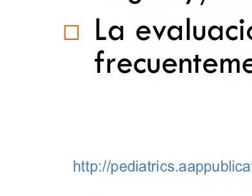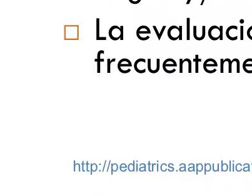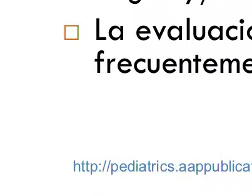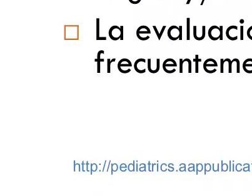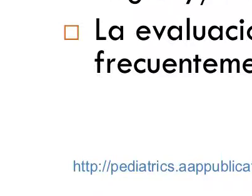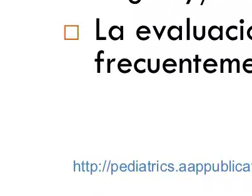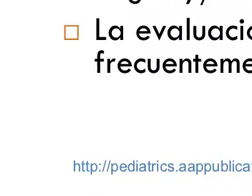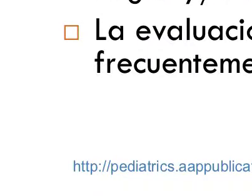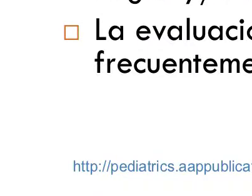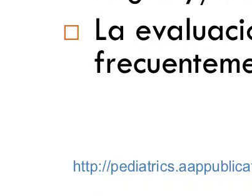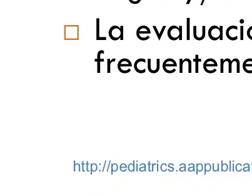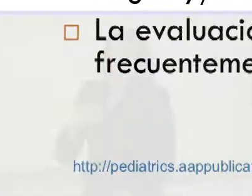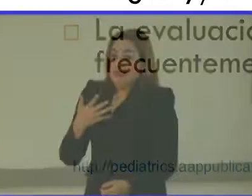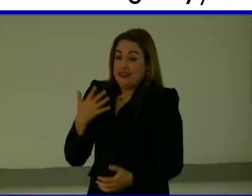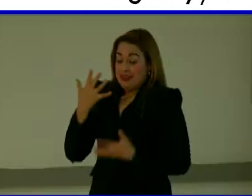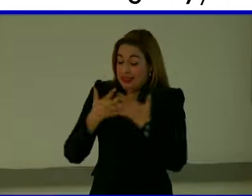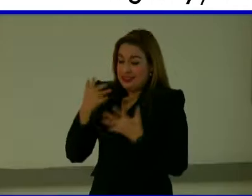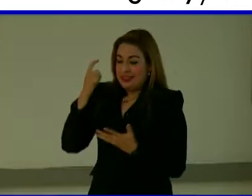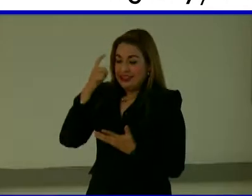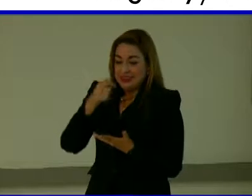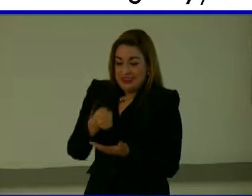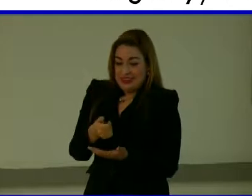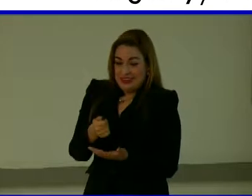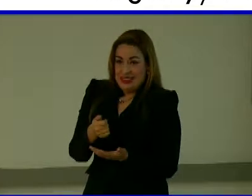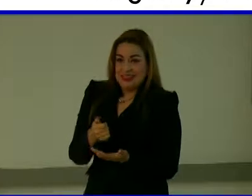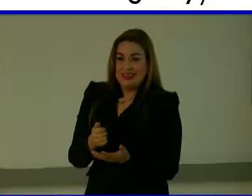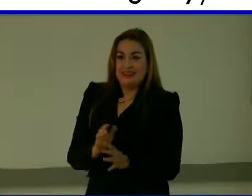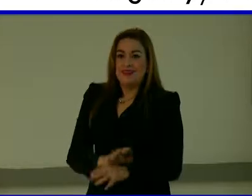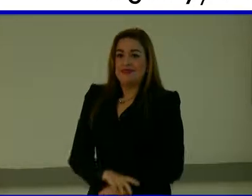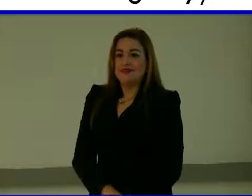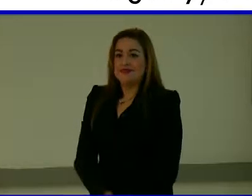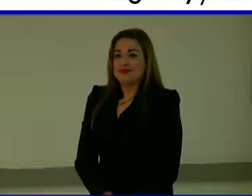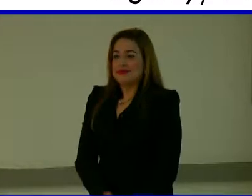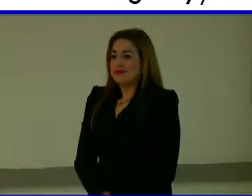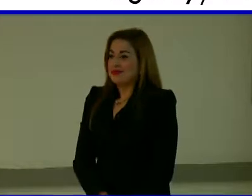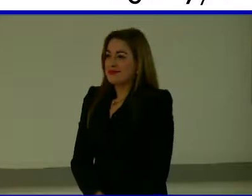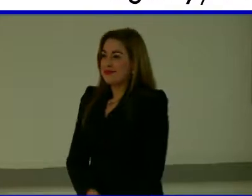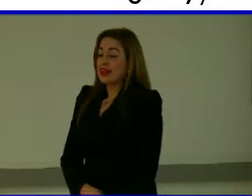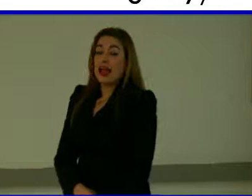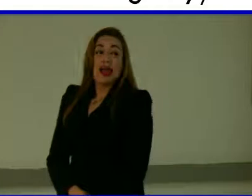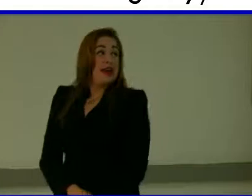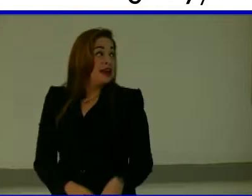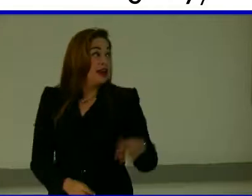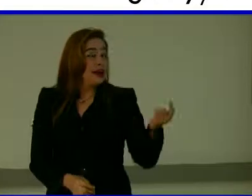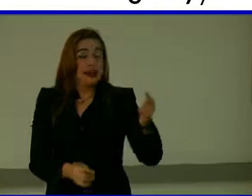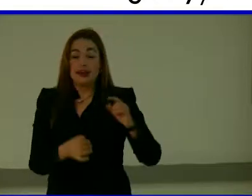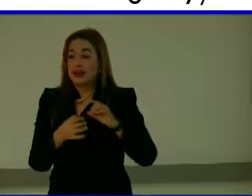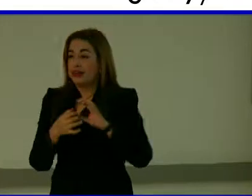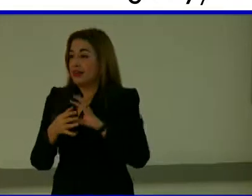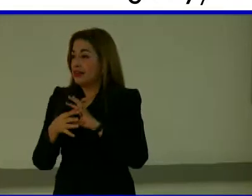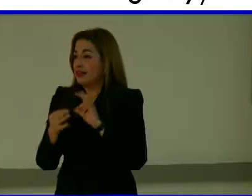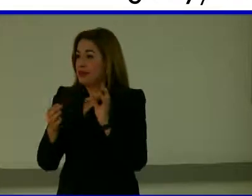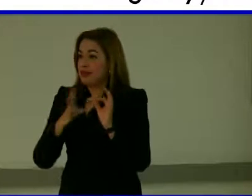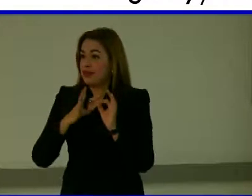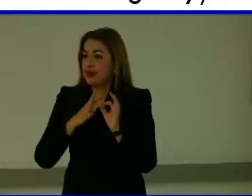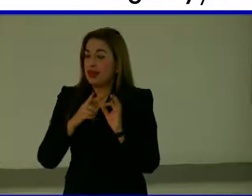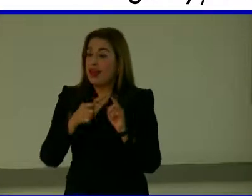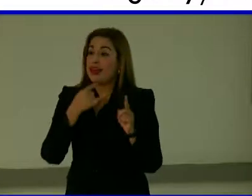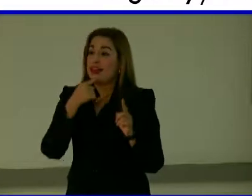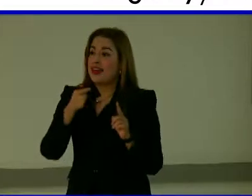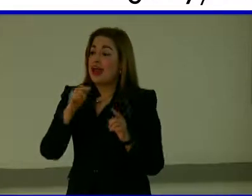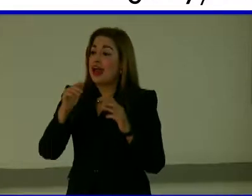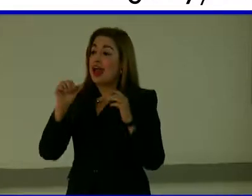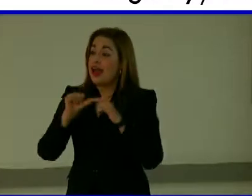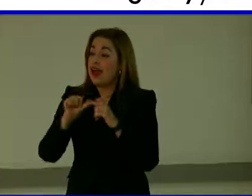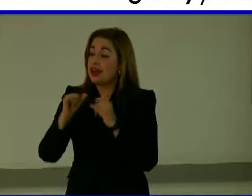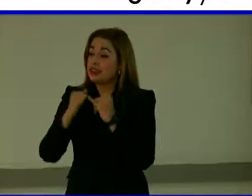Tengo un dedo pesado aquí. Las directrices que nos da la Academia Americana de Pediatría indica que tenemos que evaluar a los niños de los 4 a